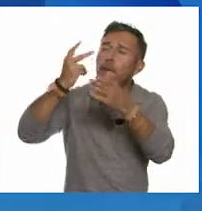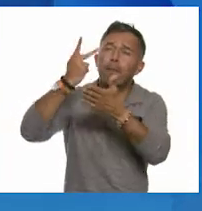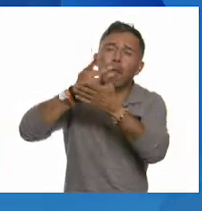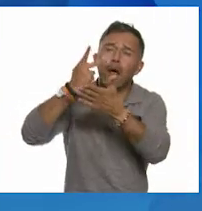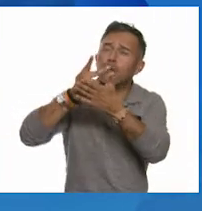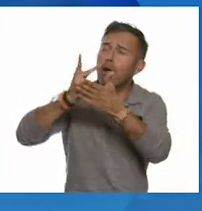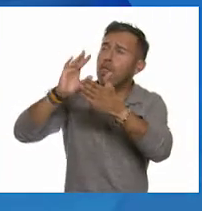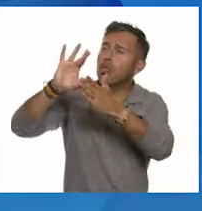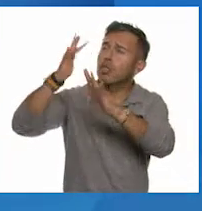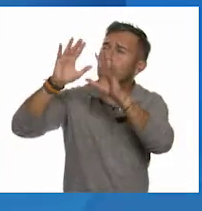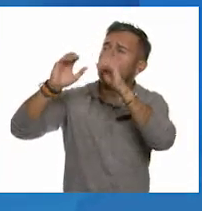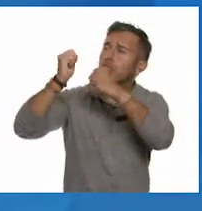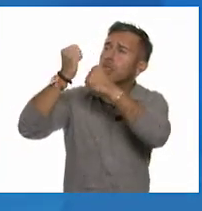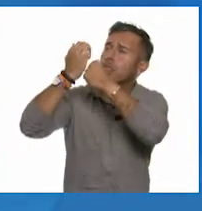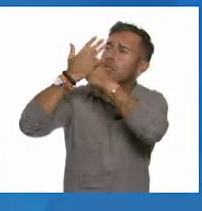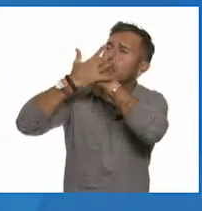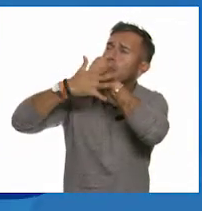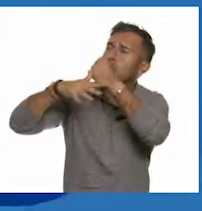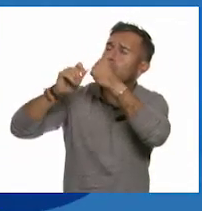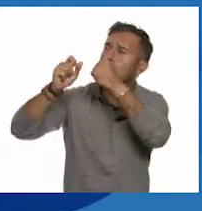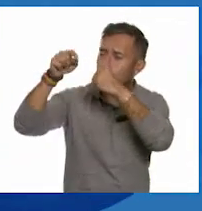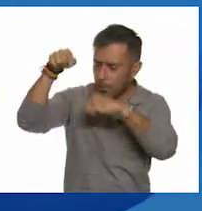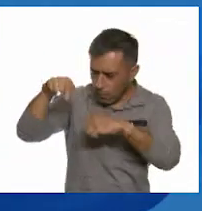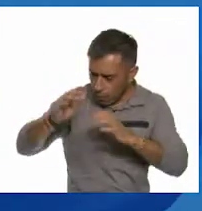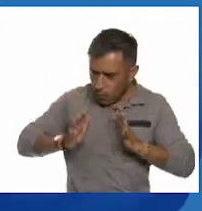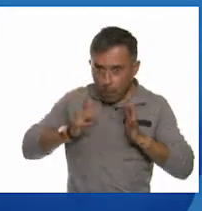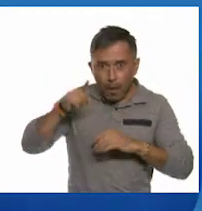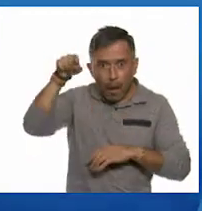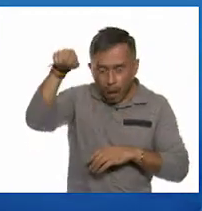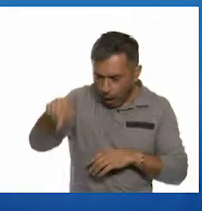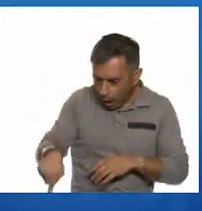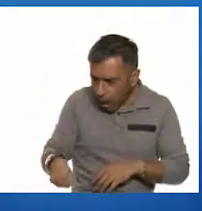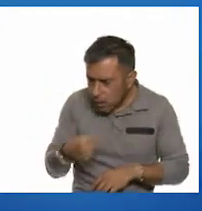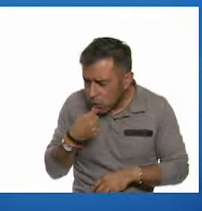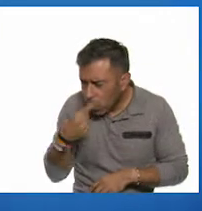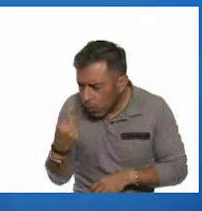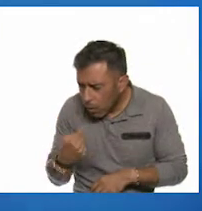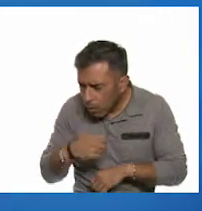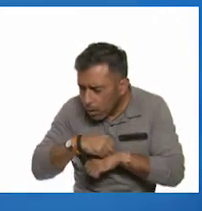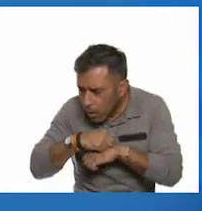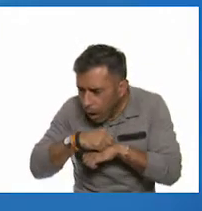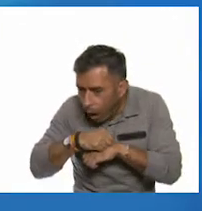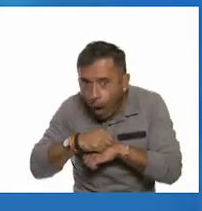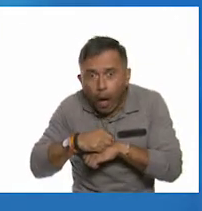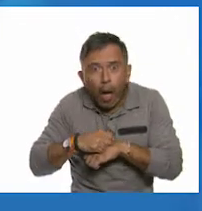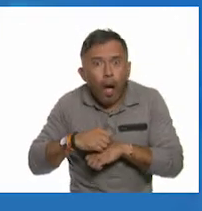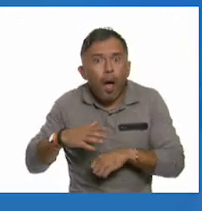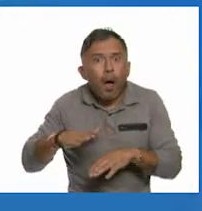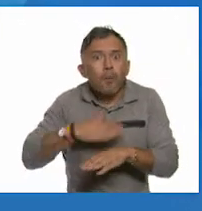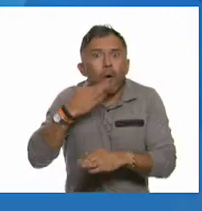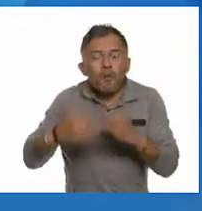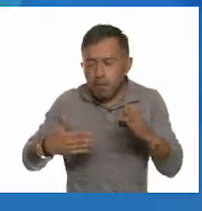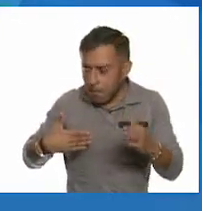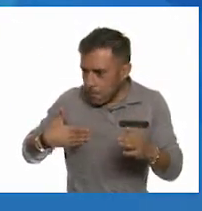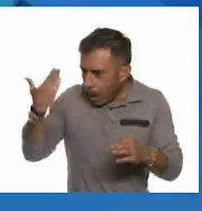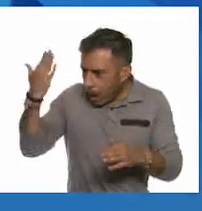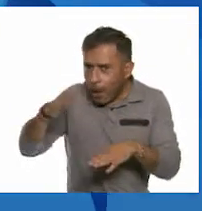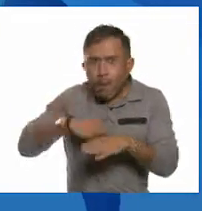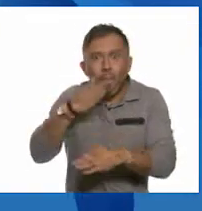del gigante, debajo del árbol se hallaba el pequeño. ¡Por fin ha vuelto!, exclamó el